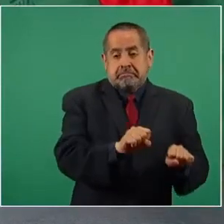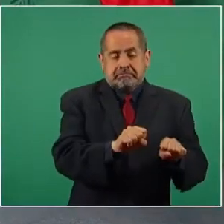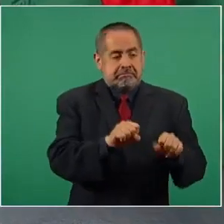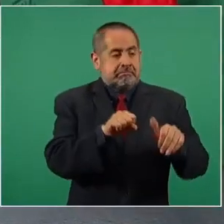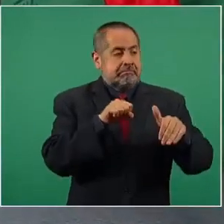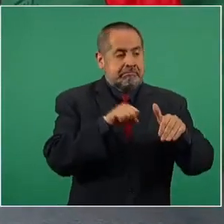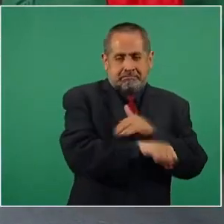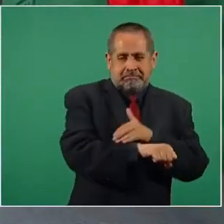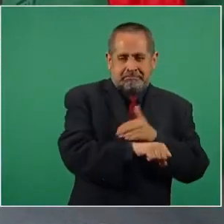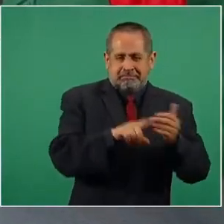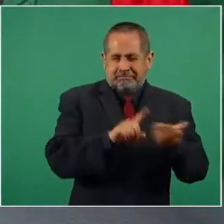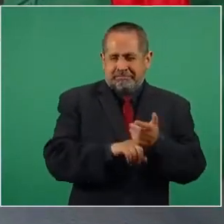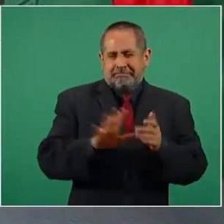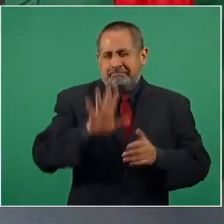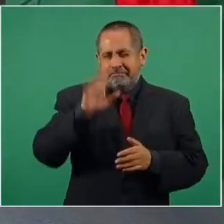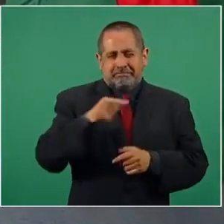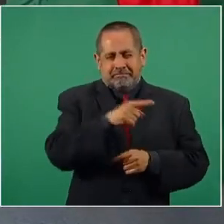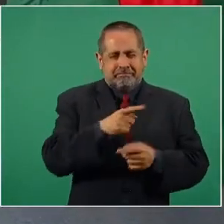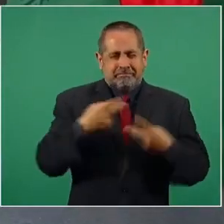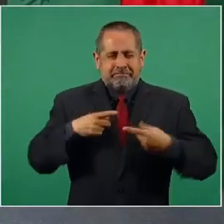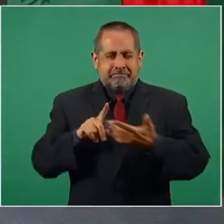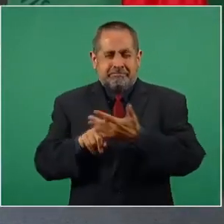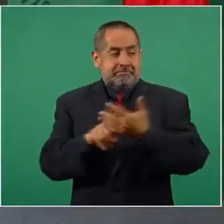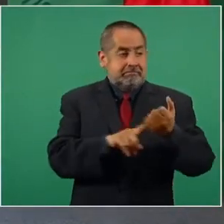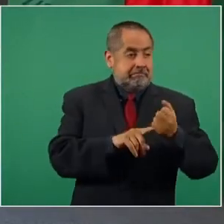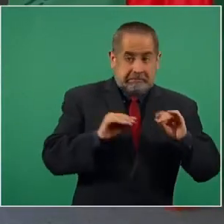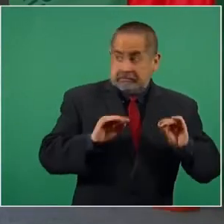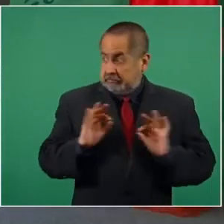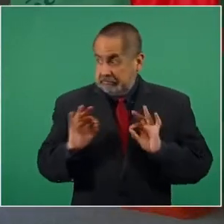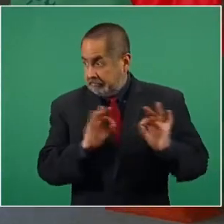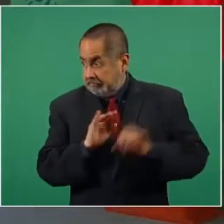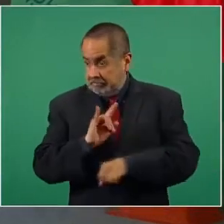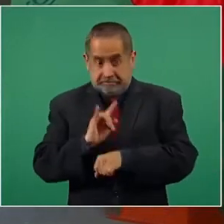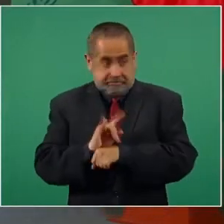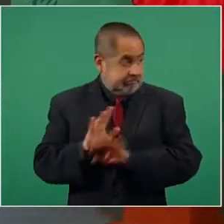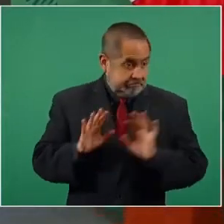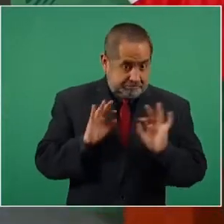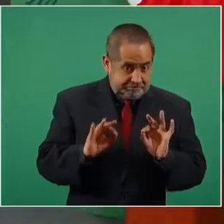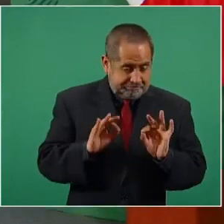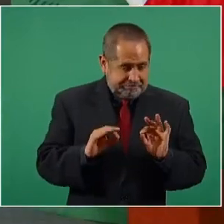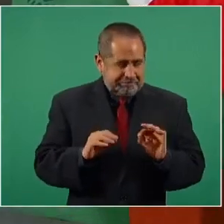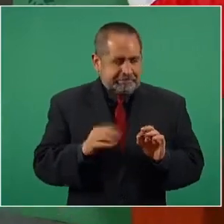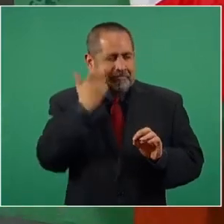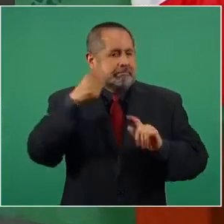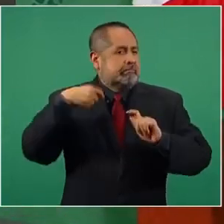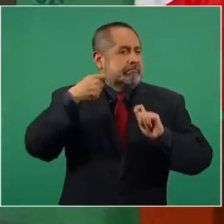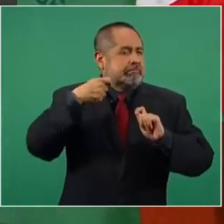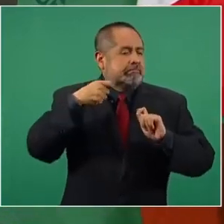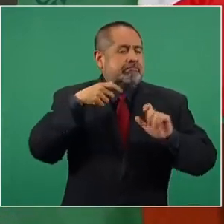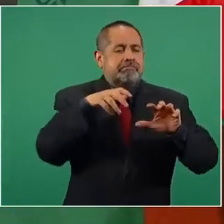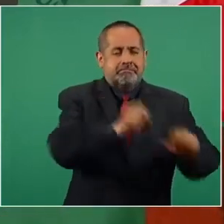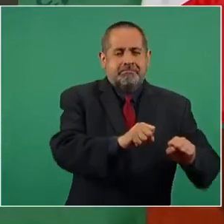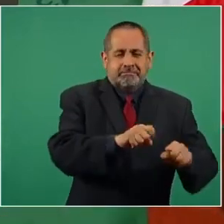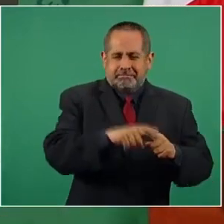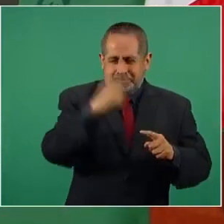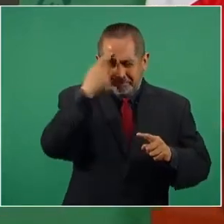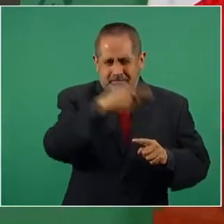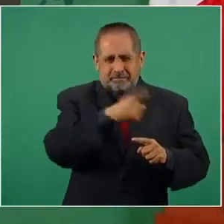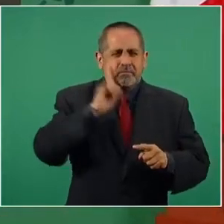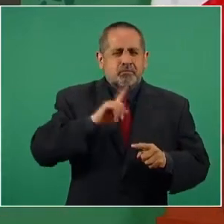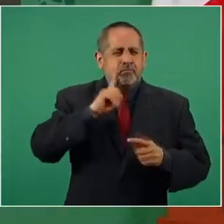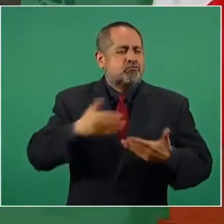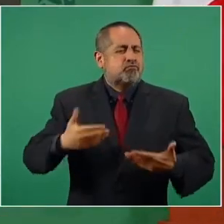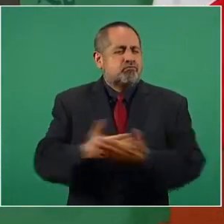a unos presuntos secuestradores, a una ciudadana de